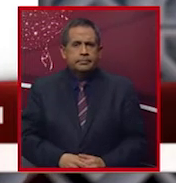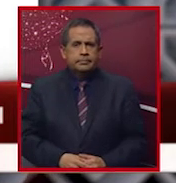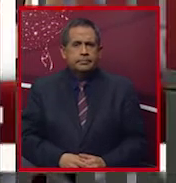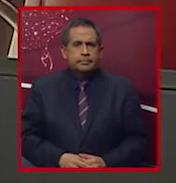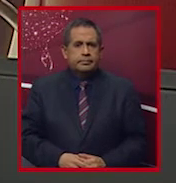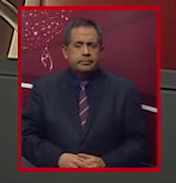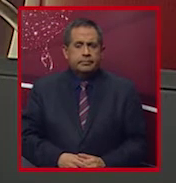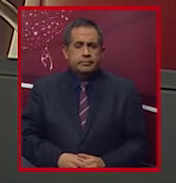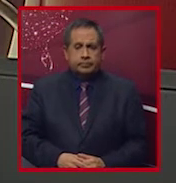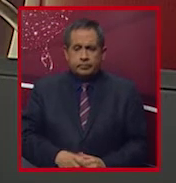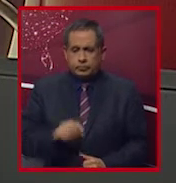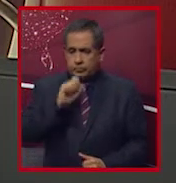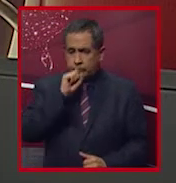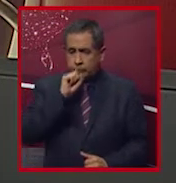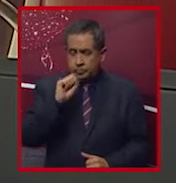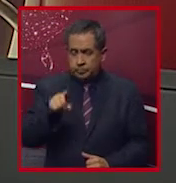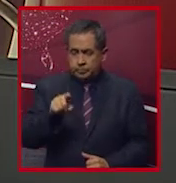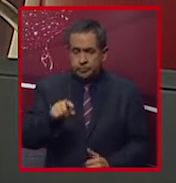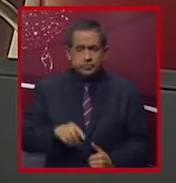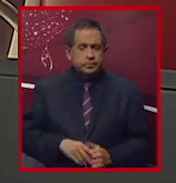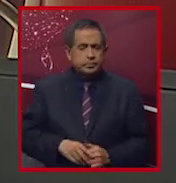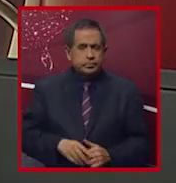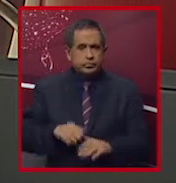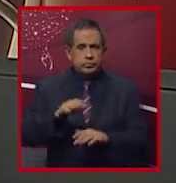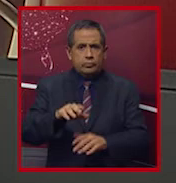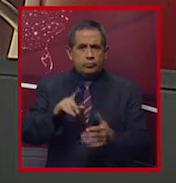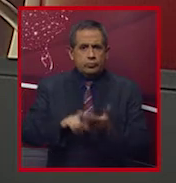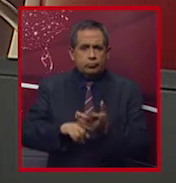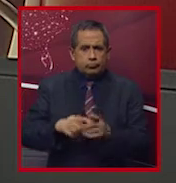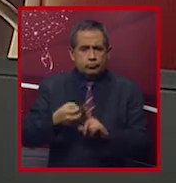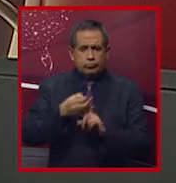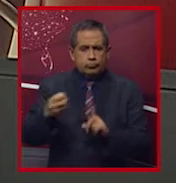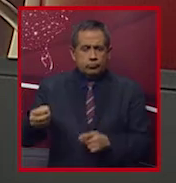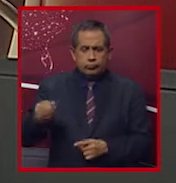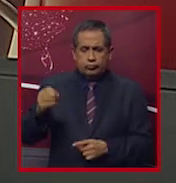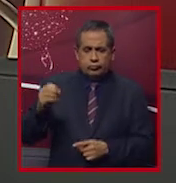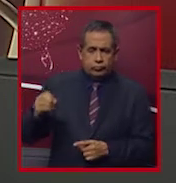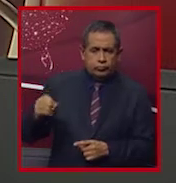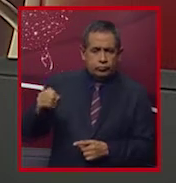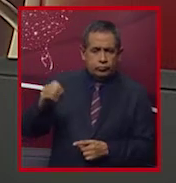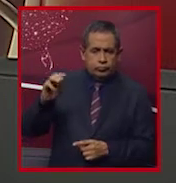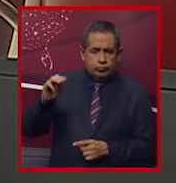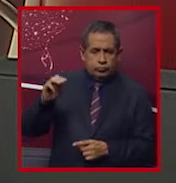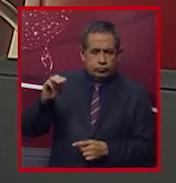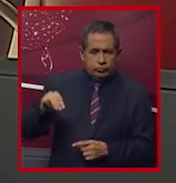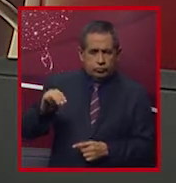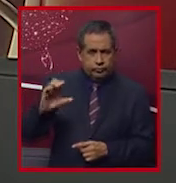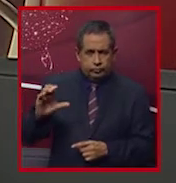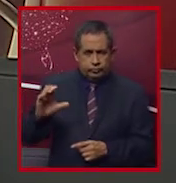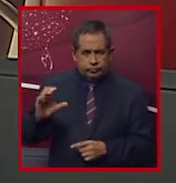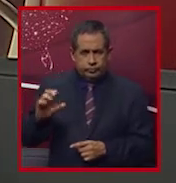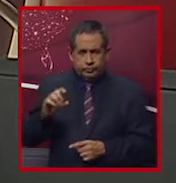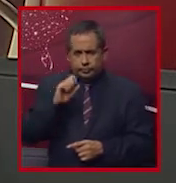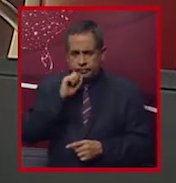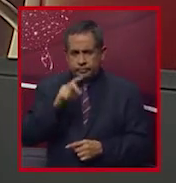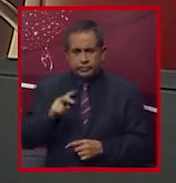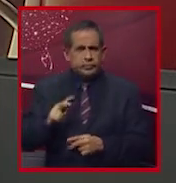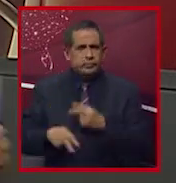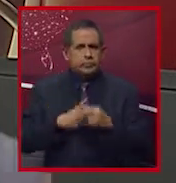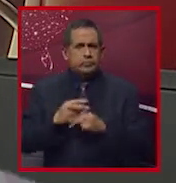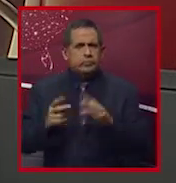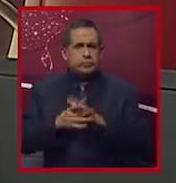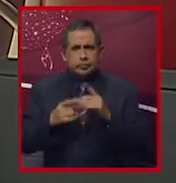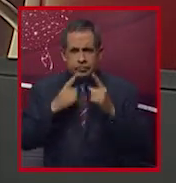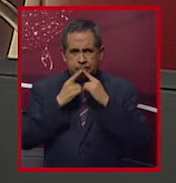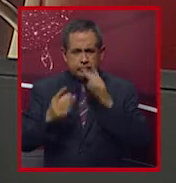y también respecto al asunto de la Organización Mundial de Comercio, le cuento que por supuesto